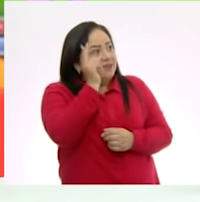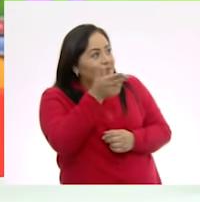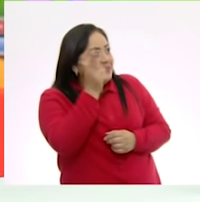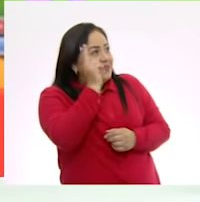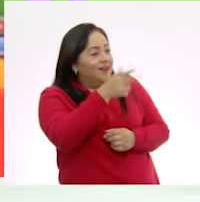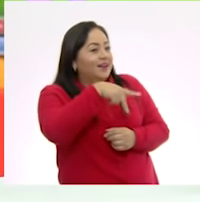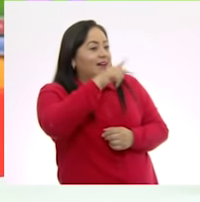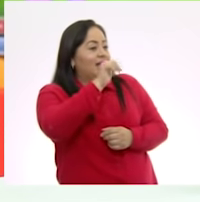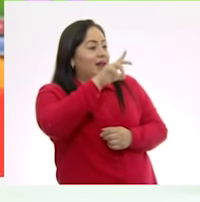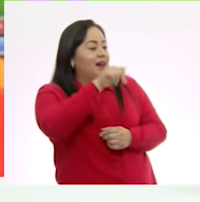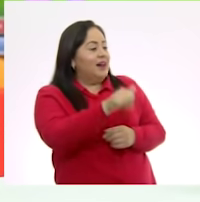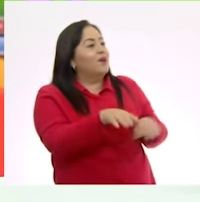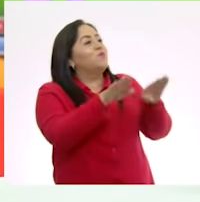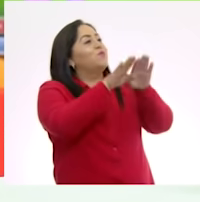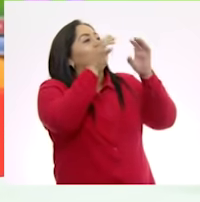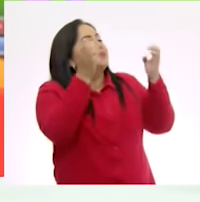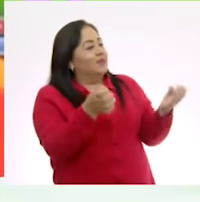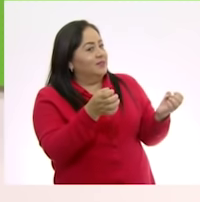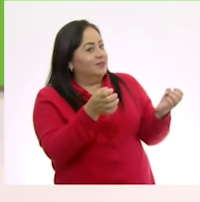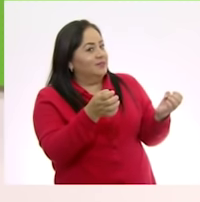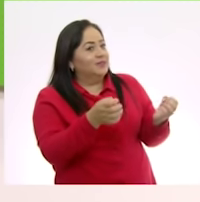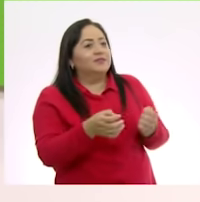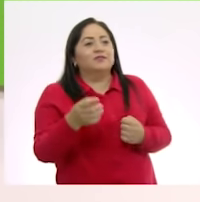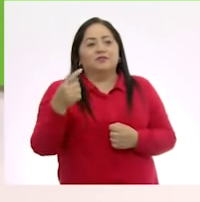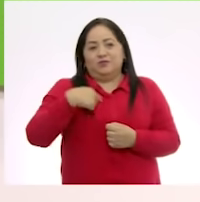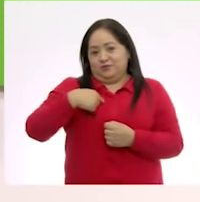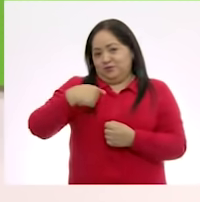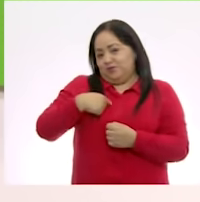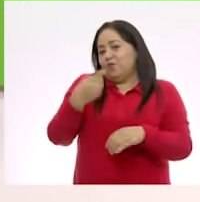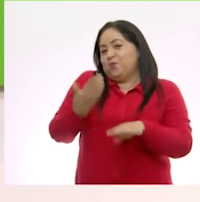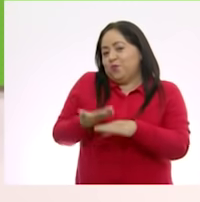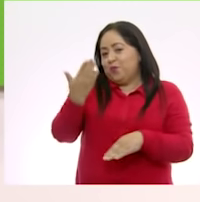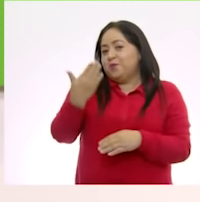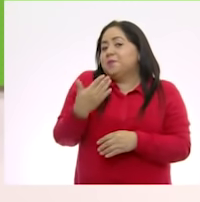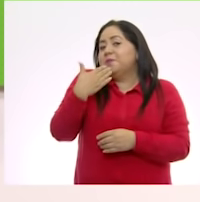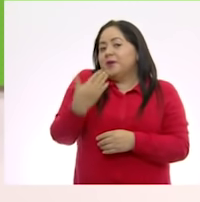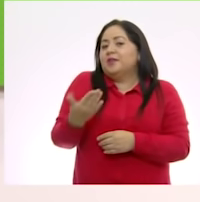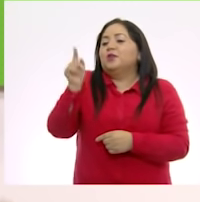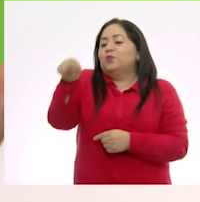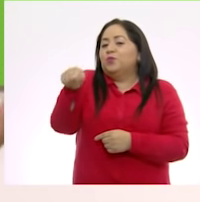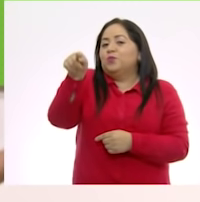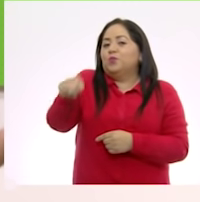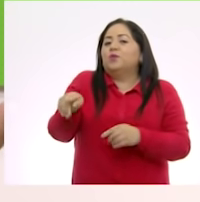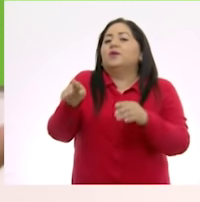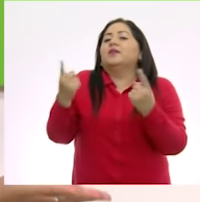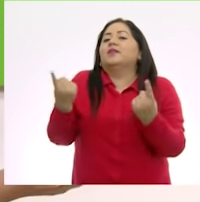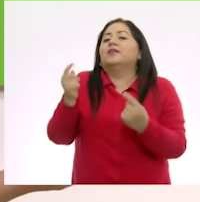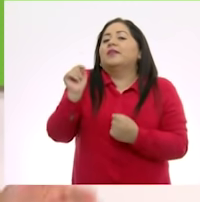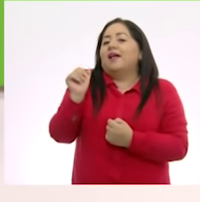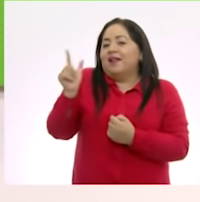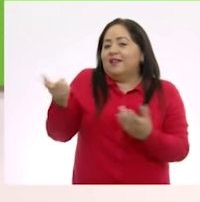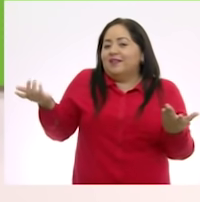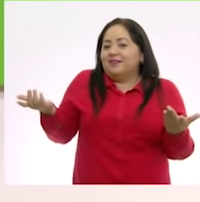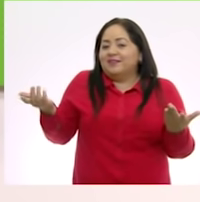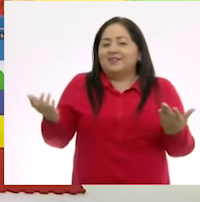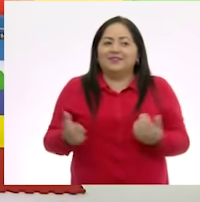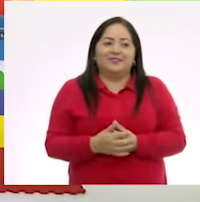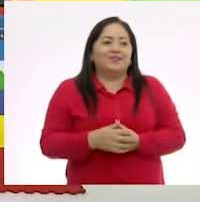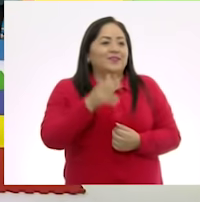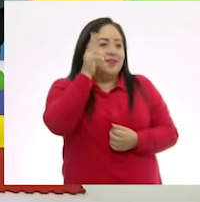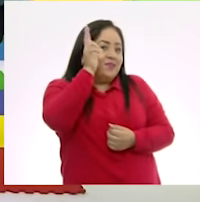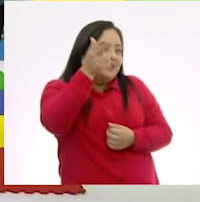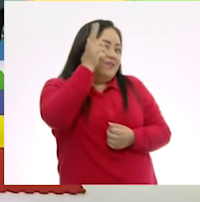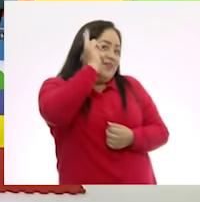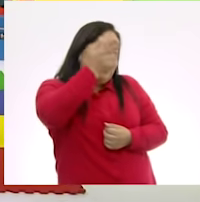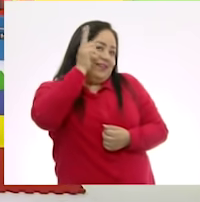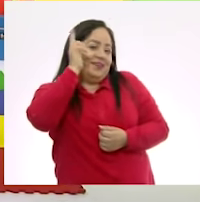hola, Carla, ¿cómo estás? Yo muy bien. ¿Y tú qué tal? Hola,